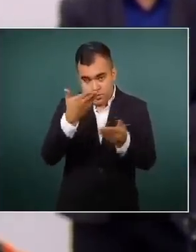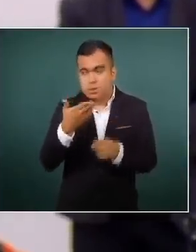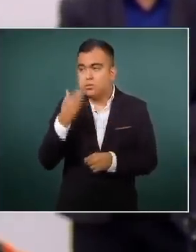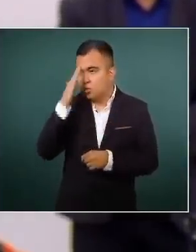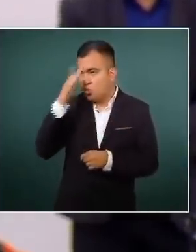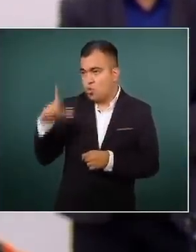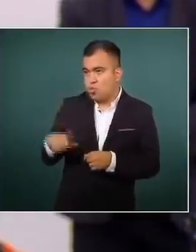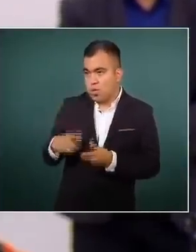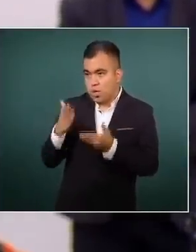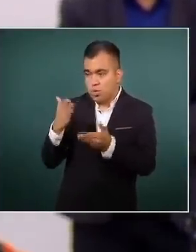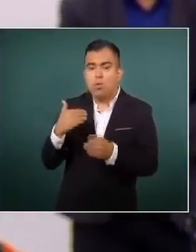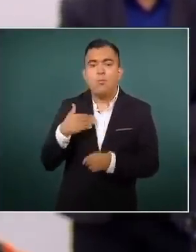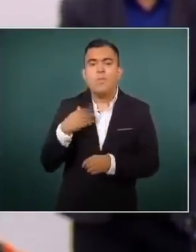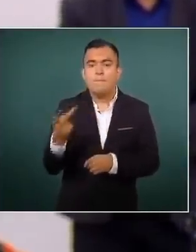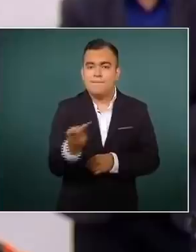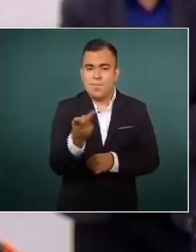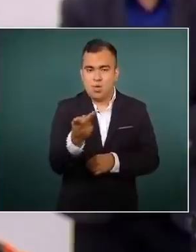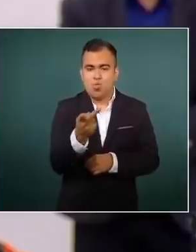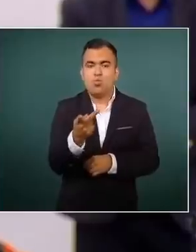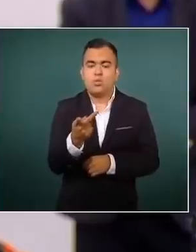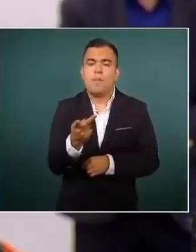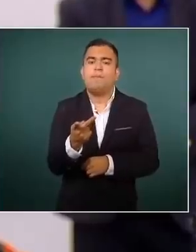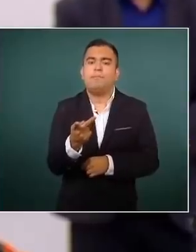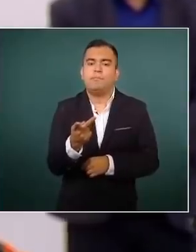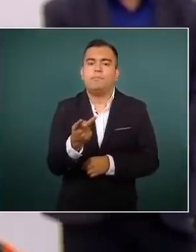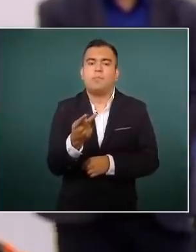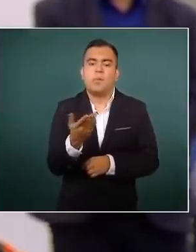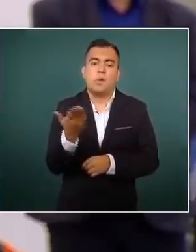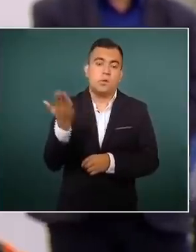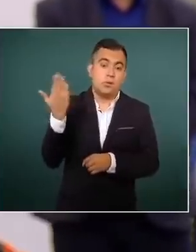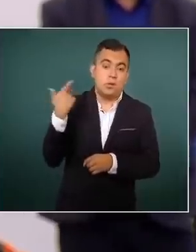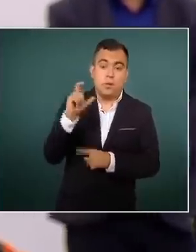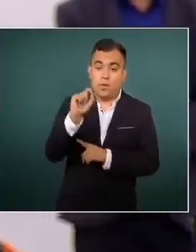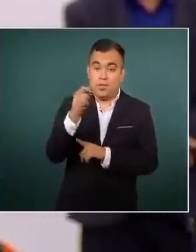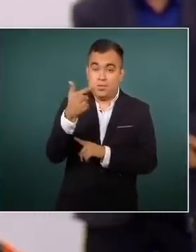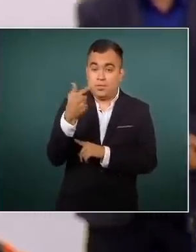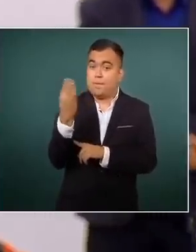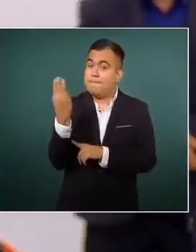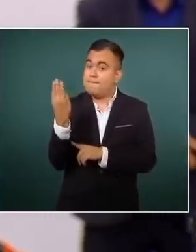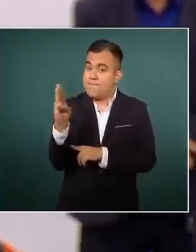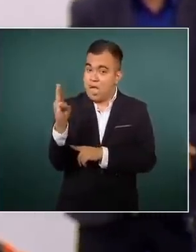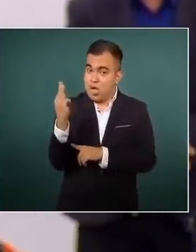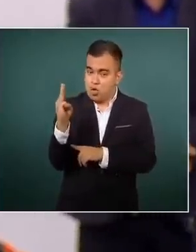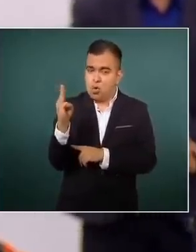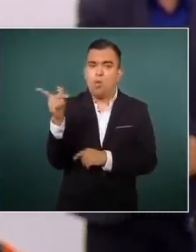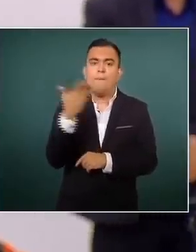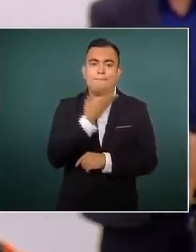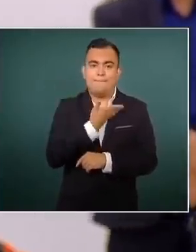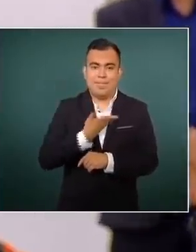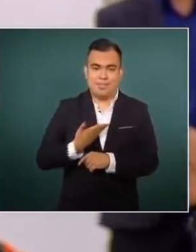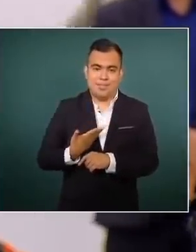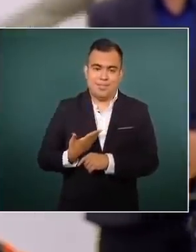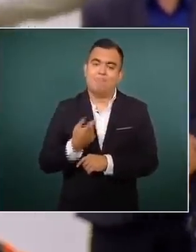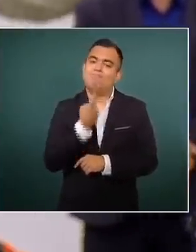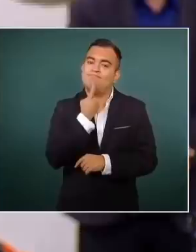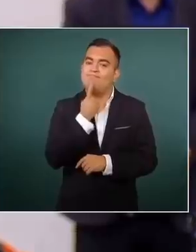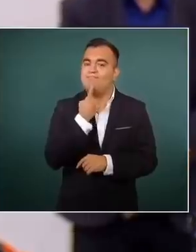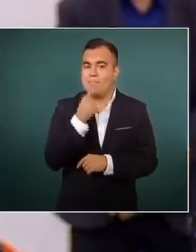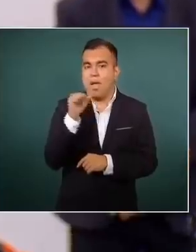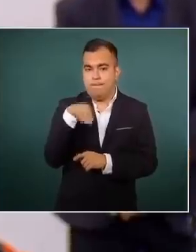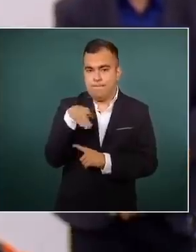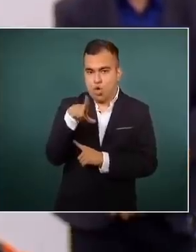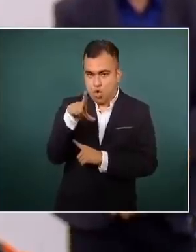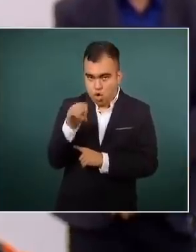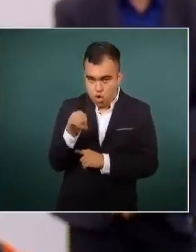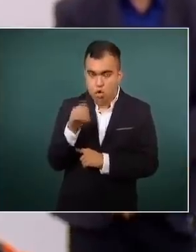pusieron a sudar frío al cabeza de rodilla cada gota guajolote era le propinó nuestra amiga juncal solano del charro